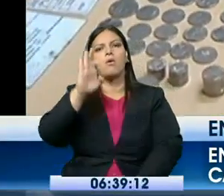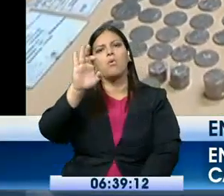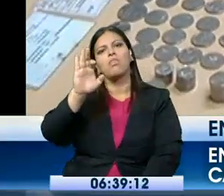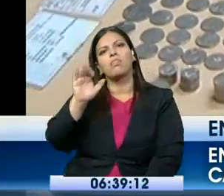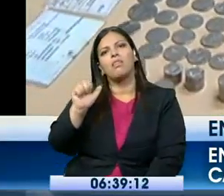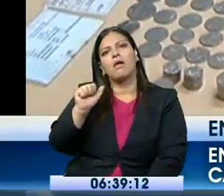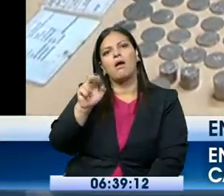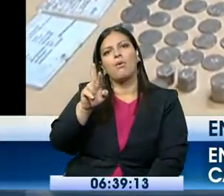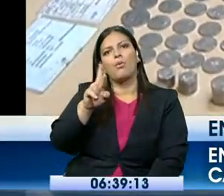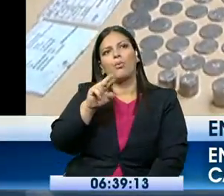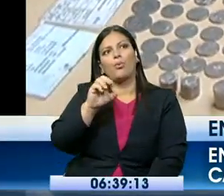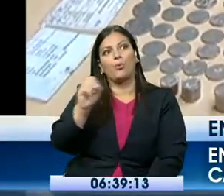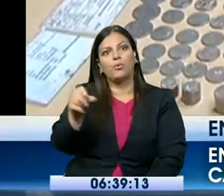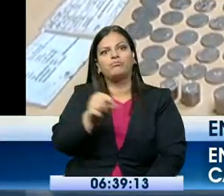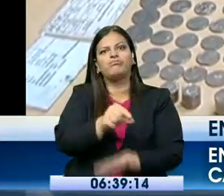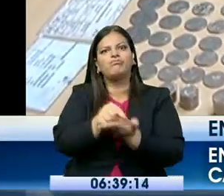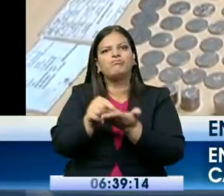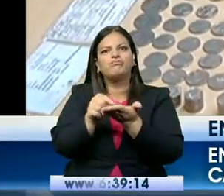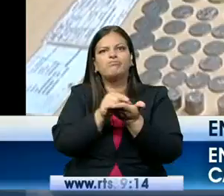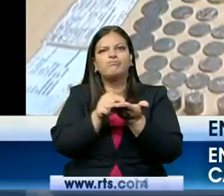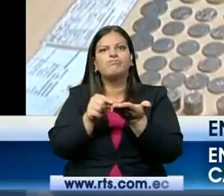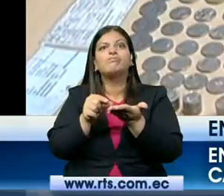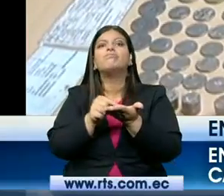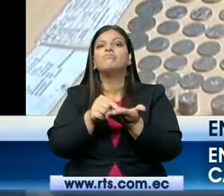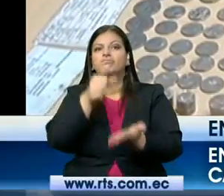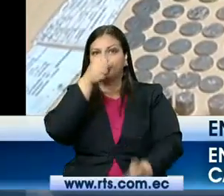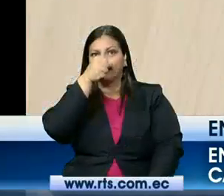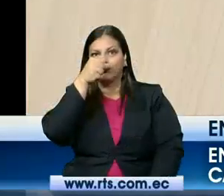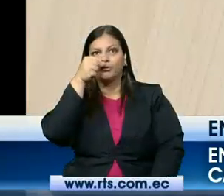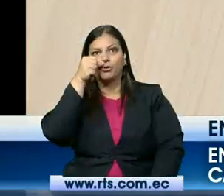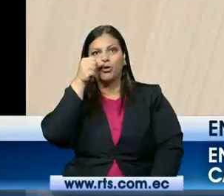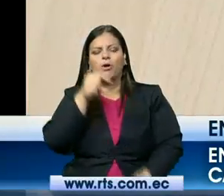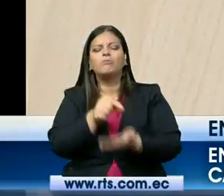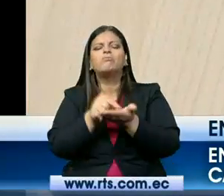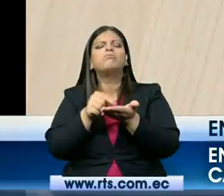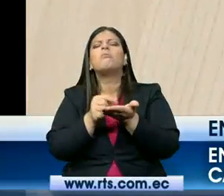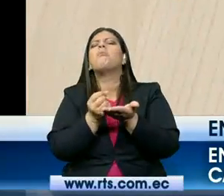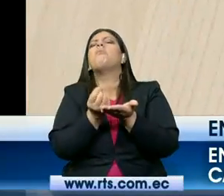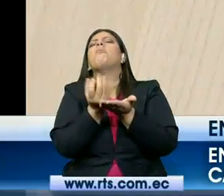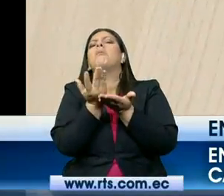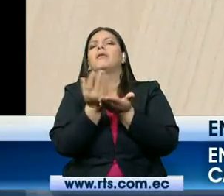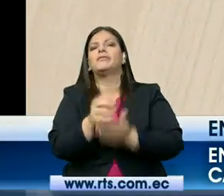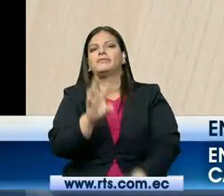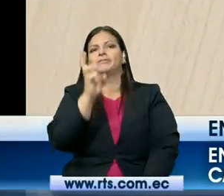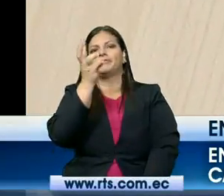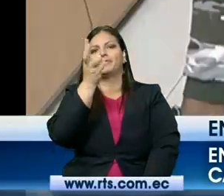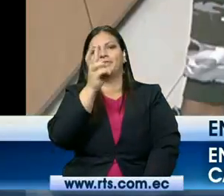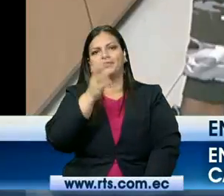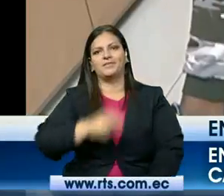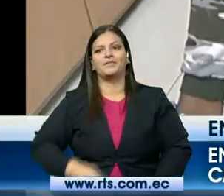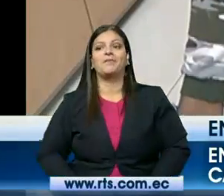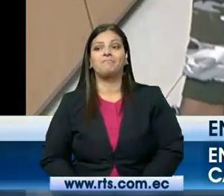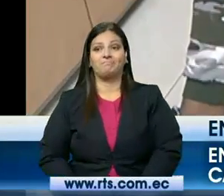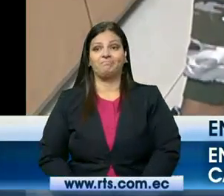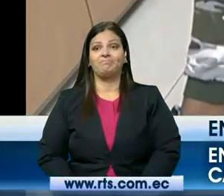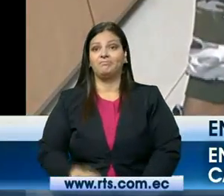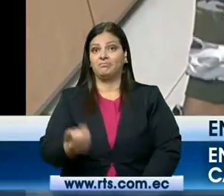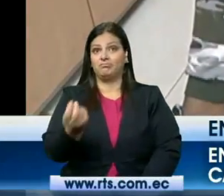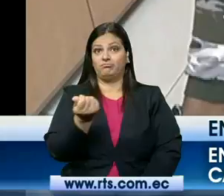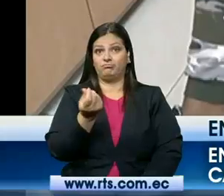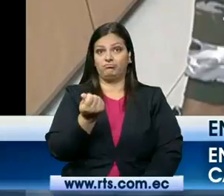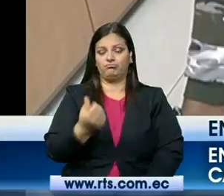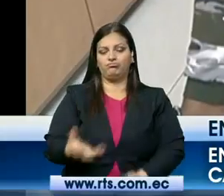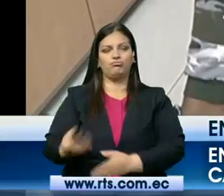también decomisaron dinero en efectivo, aparentemente producto del negocio ilícito. El